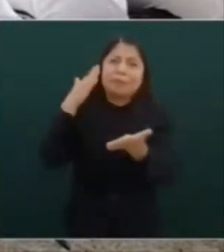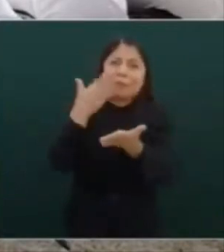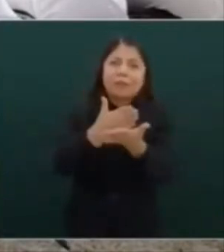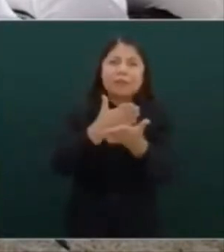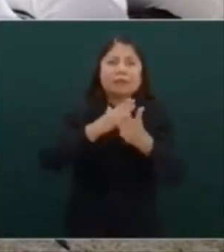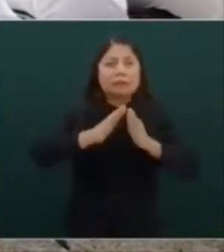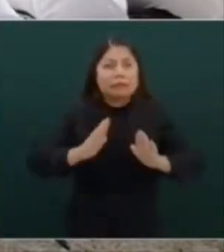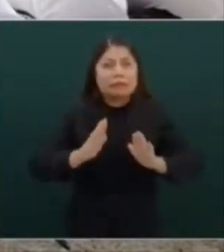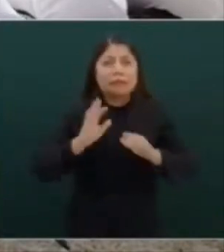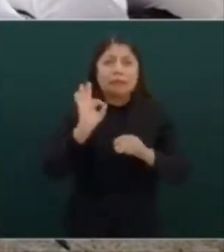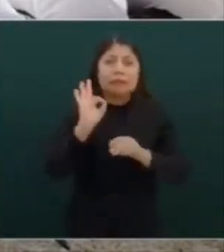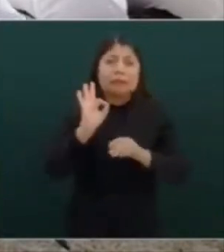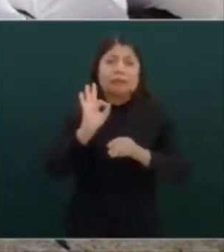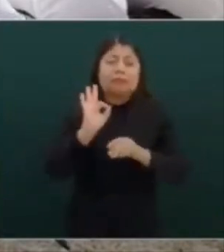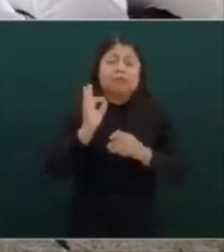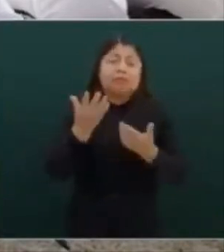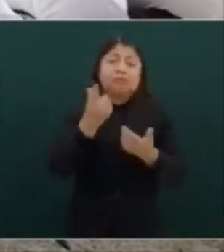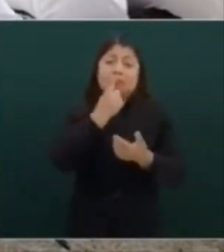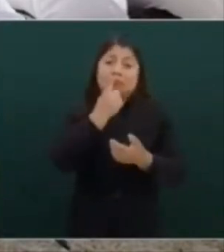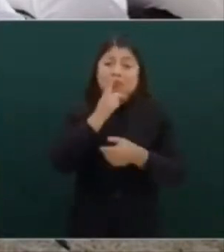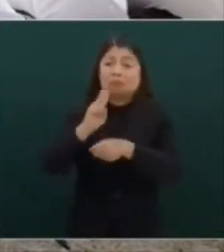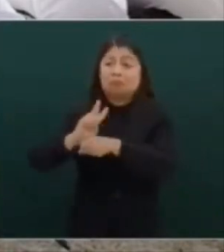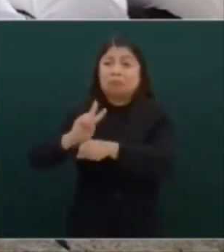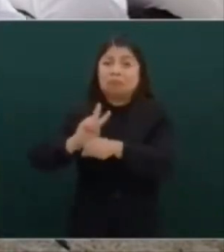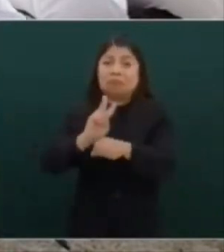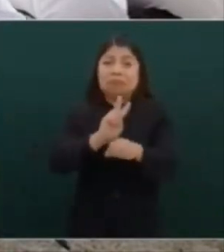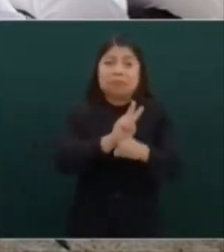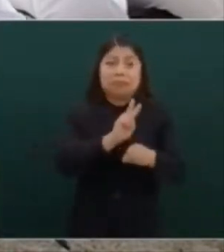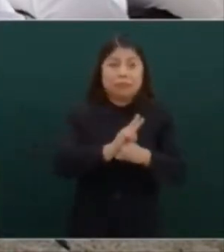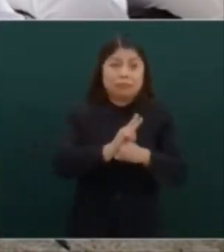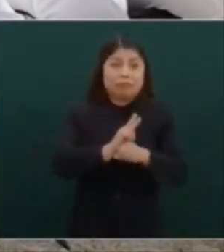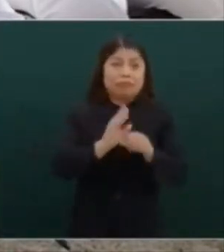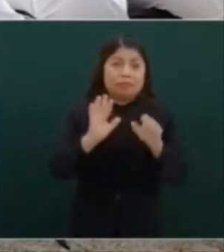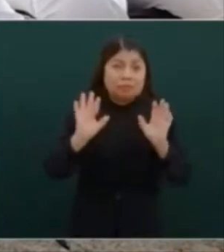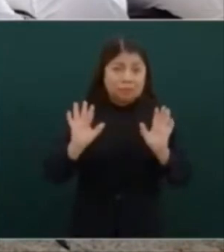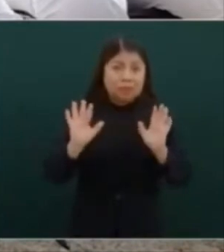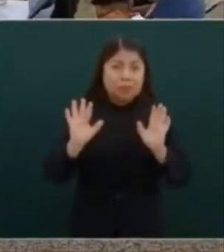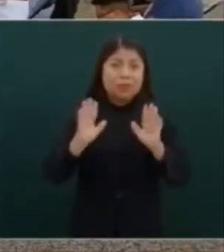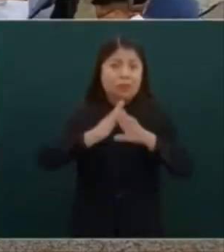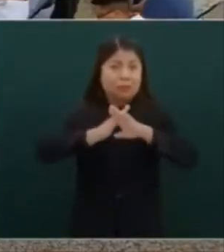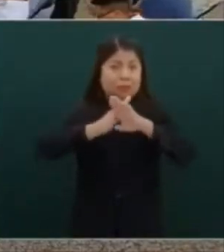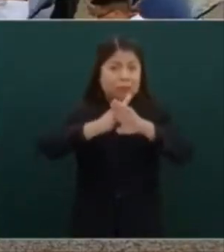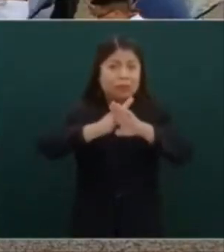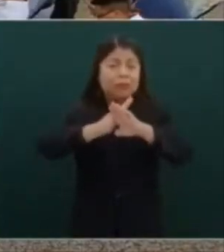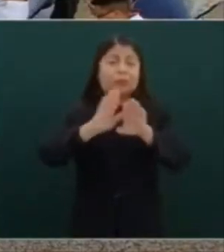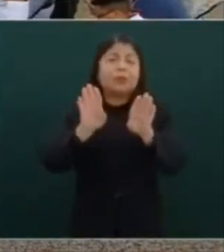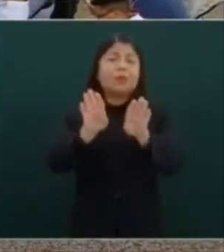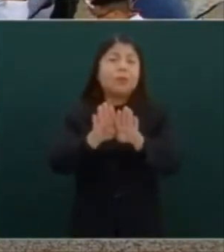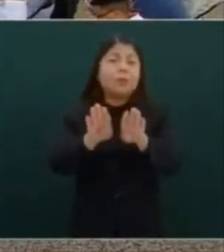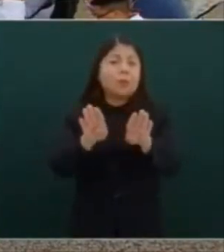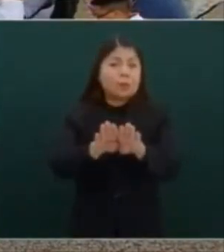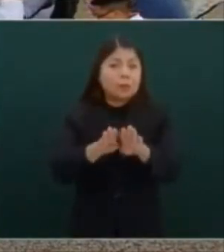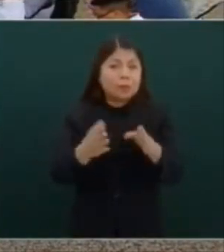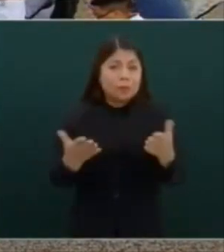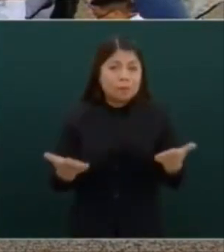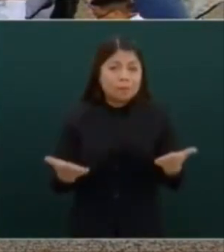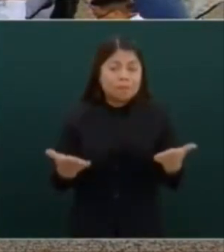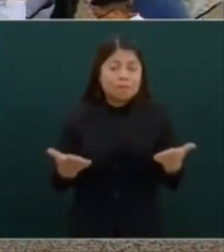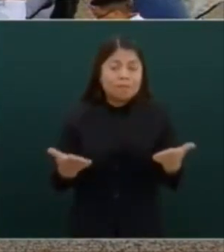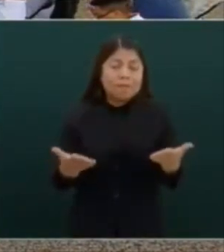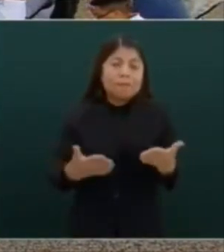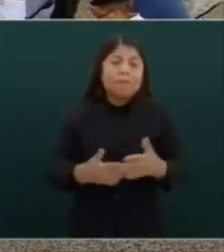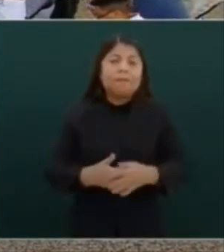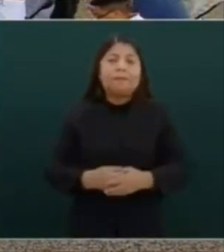zonas o bien hablando también, por ejemplo, habiendo más detenciones, tomando en cuenta que ayer se